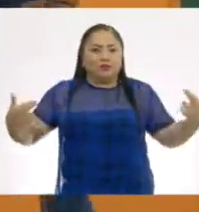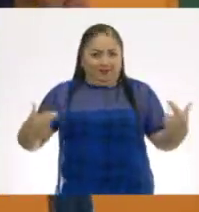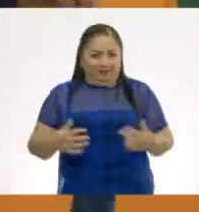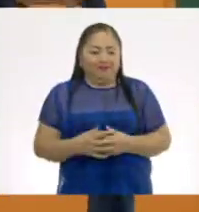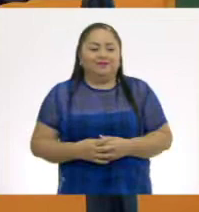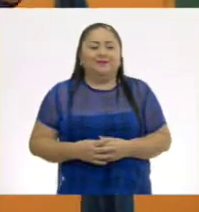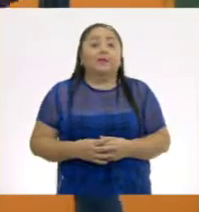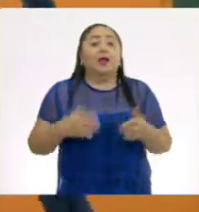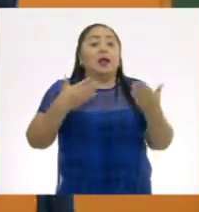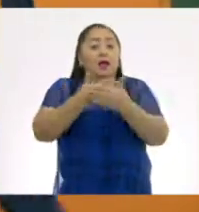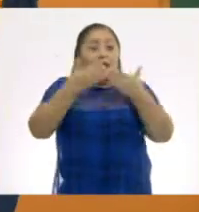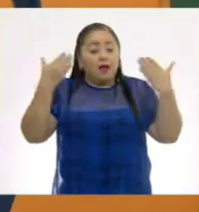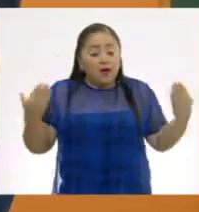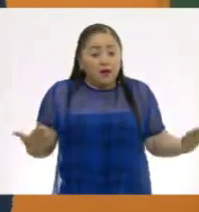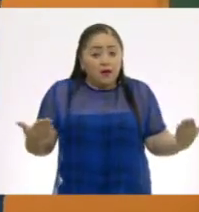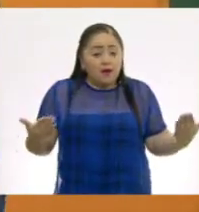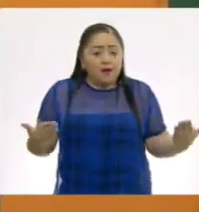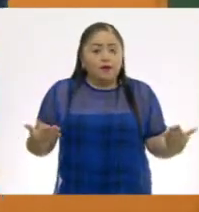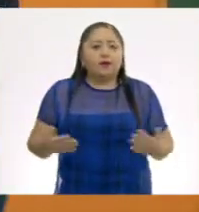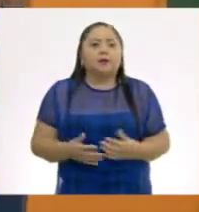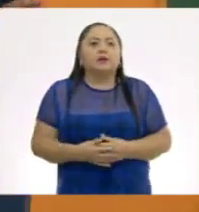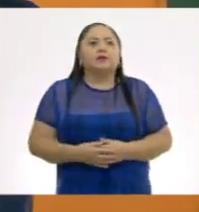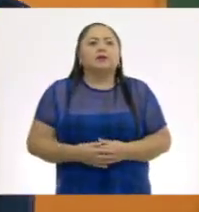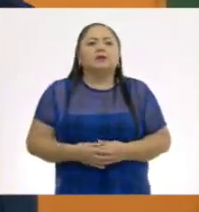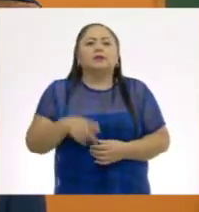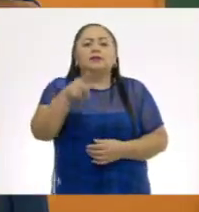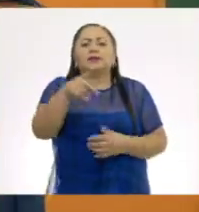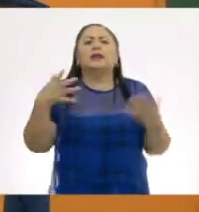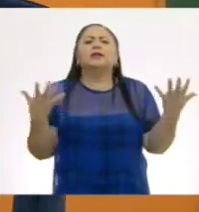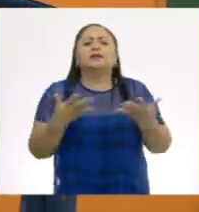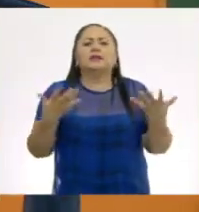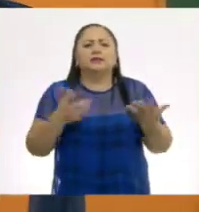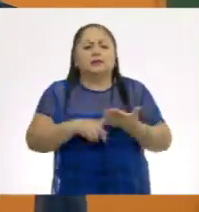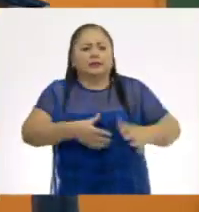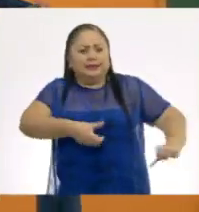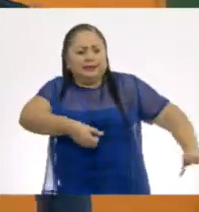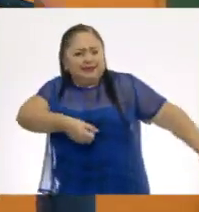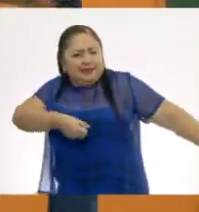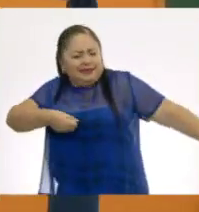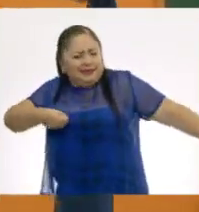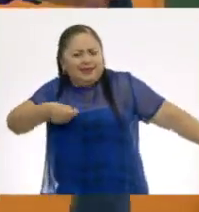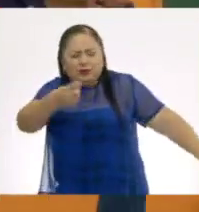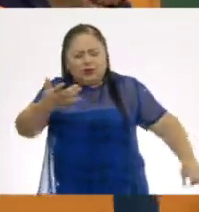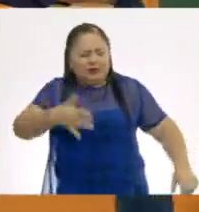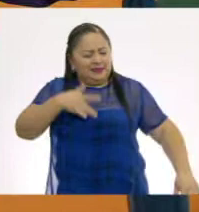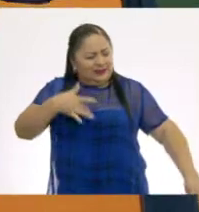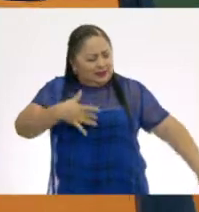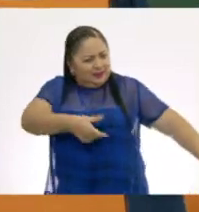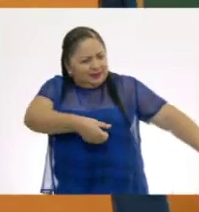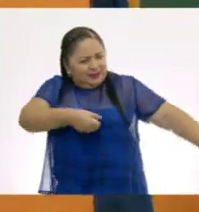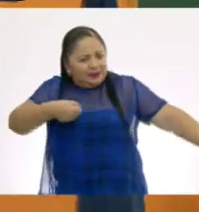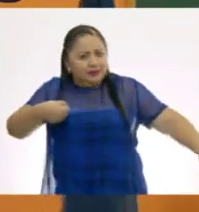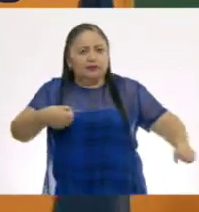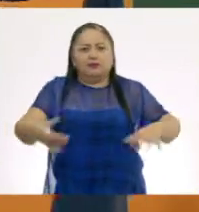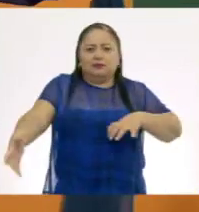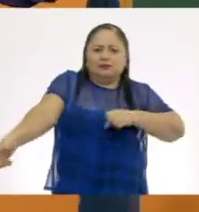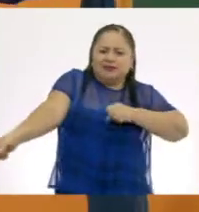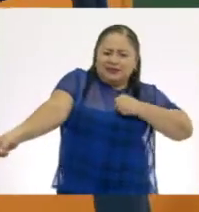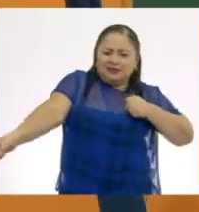bien. Y ahora vamos a hacer, a jalar, a explorar, a jalar de diferentes